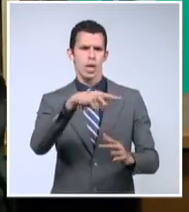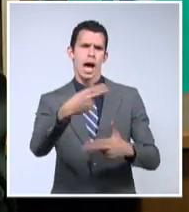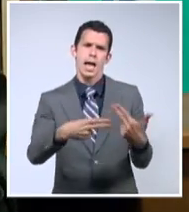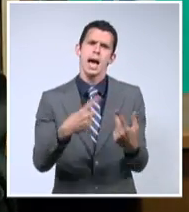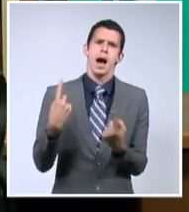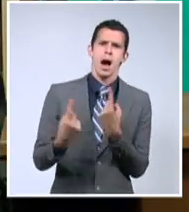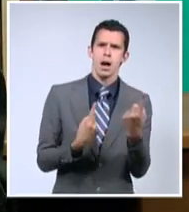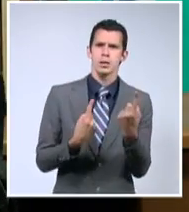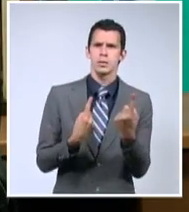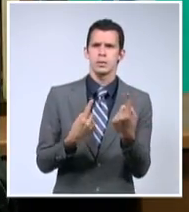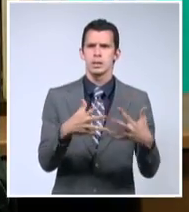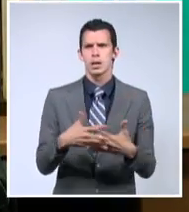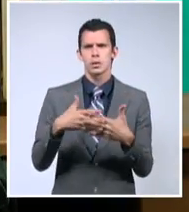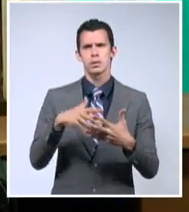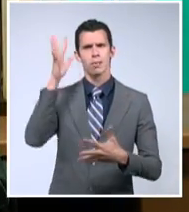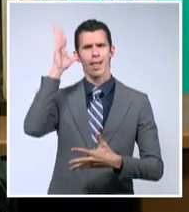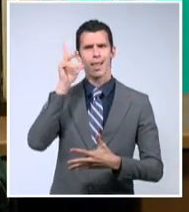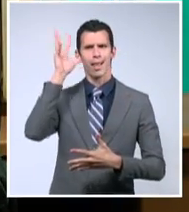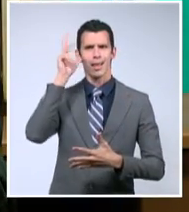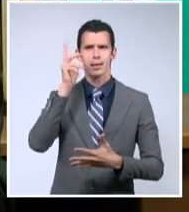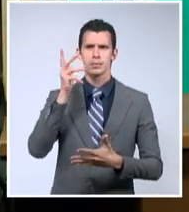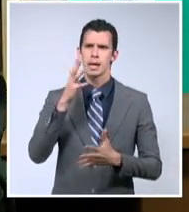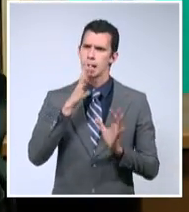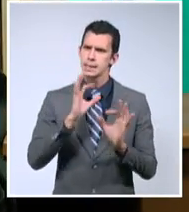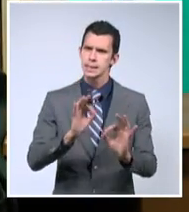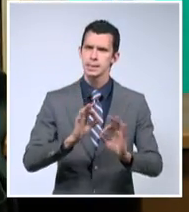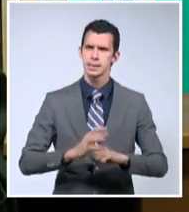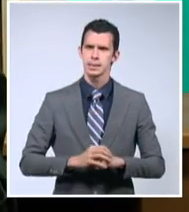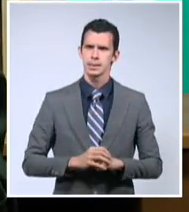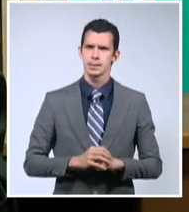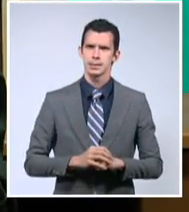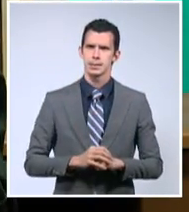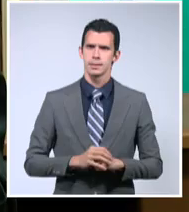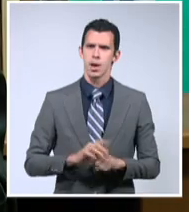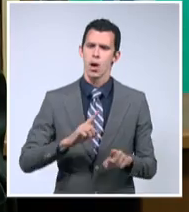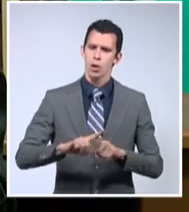toman nuevamente la bandera para incitar,